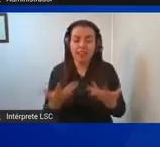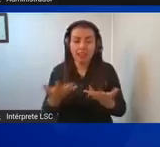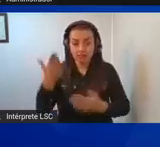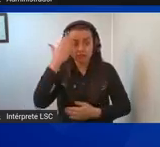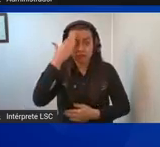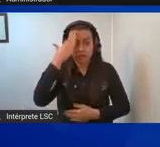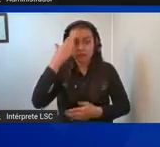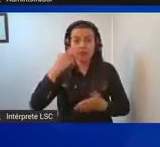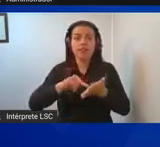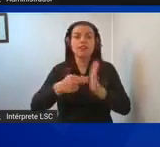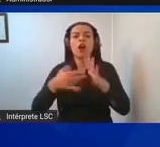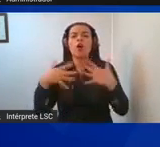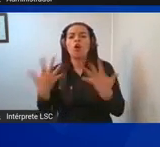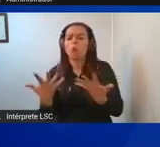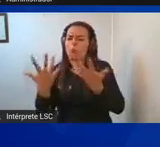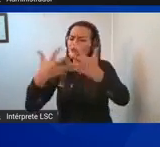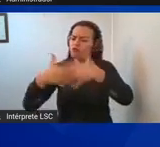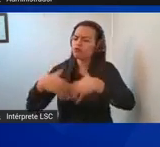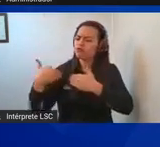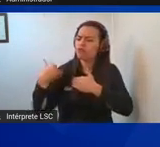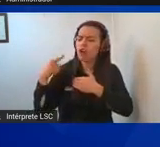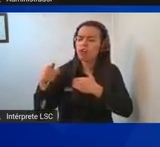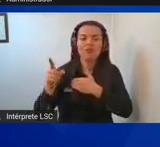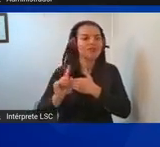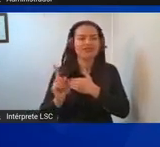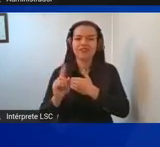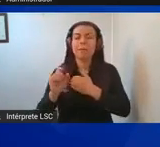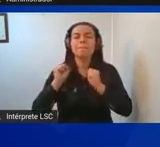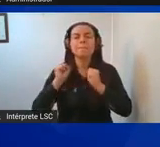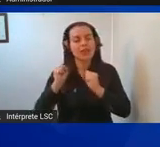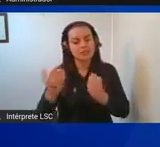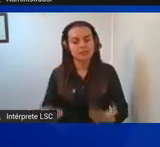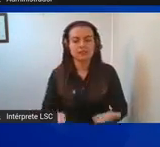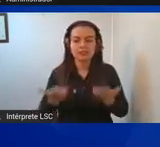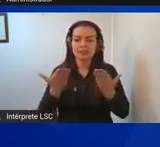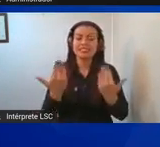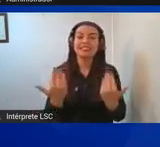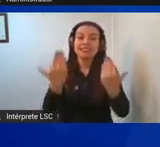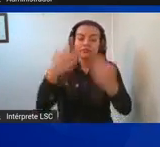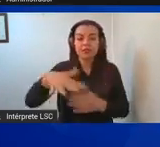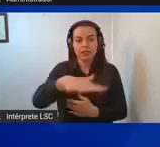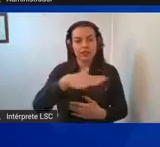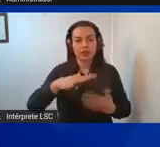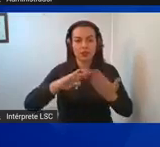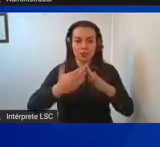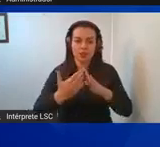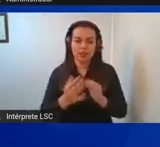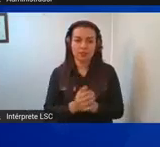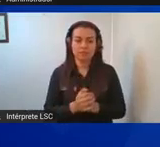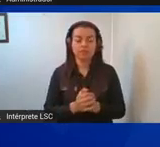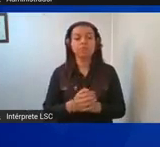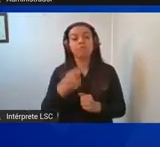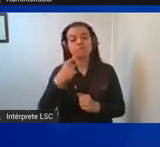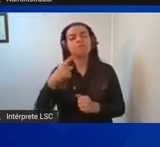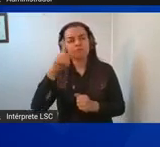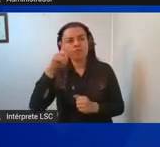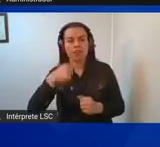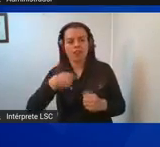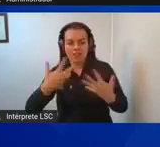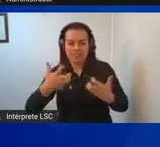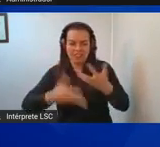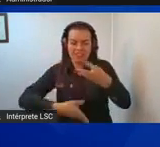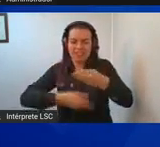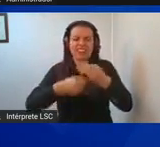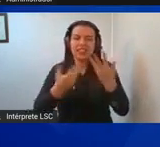las funciones y los beneficios. Sí, pero digamos, yo lo que quería, digamos, que resaltar es que creo que es